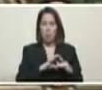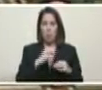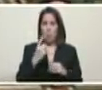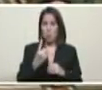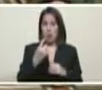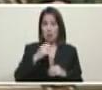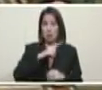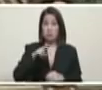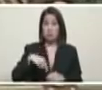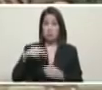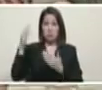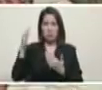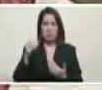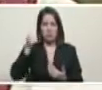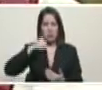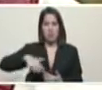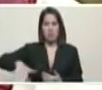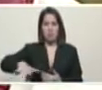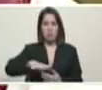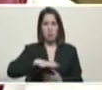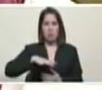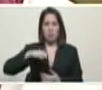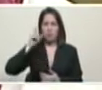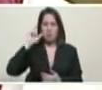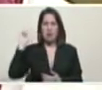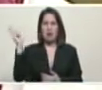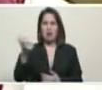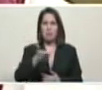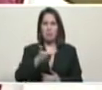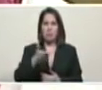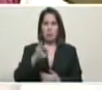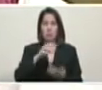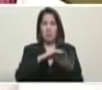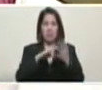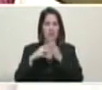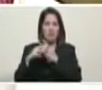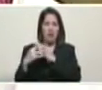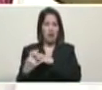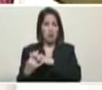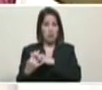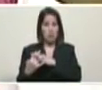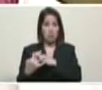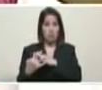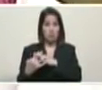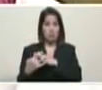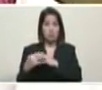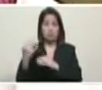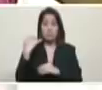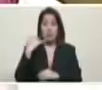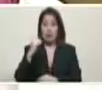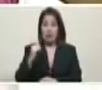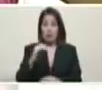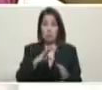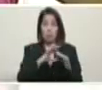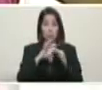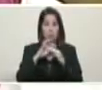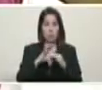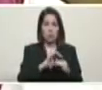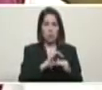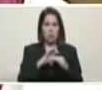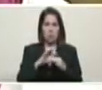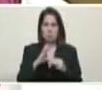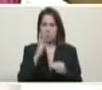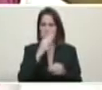de pueblos, de campos, de barrios. Aquí es una sola unión, no